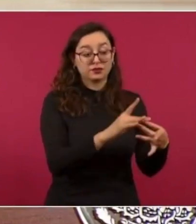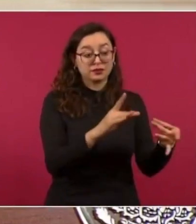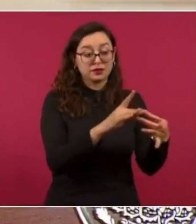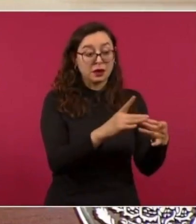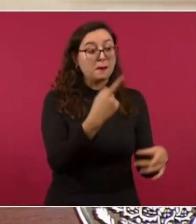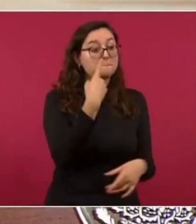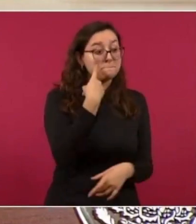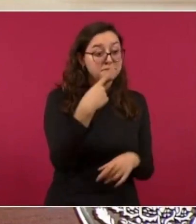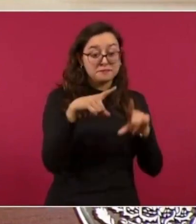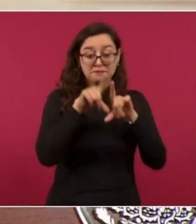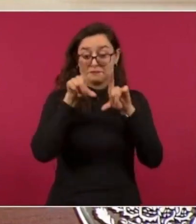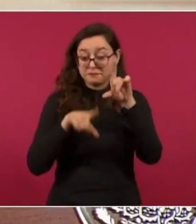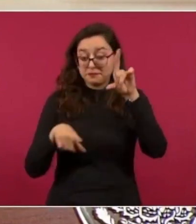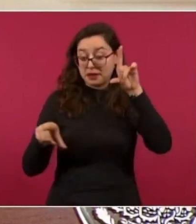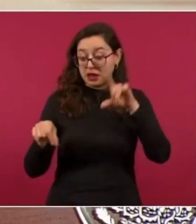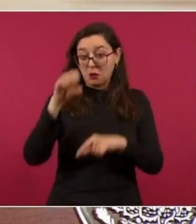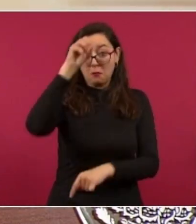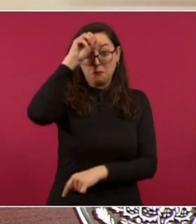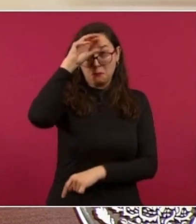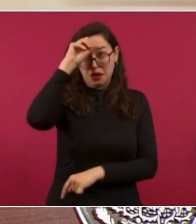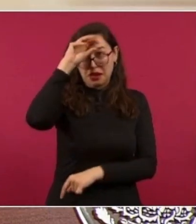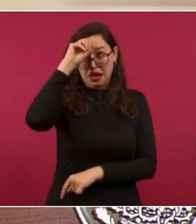empresas mineras canadienses